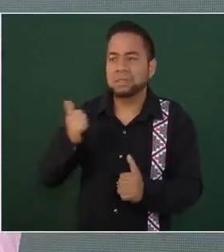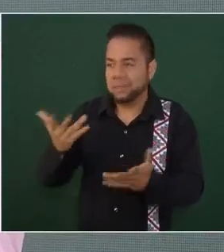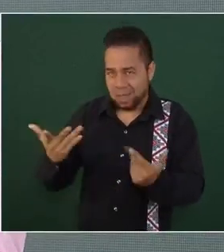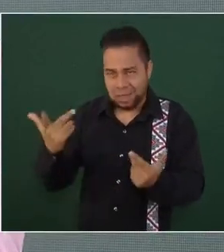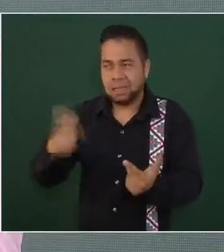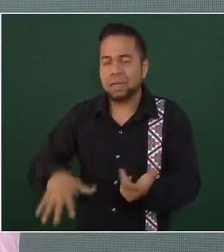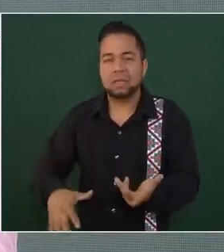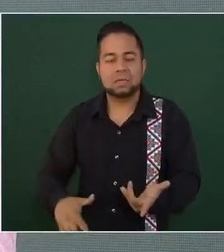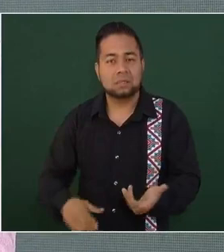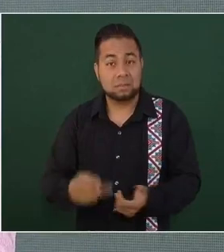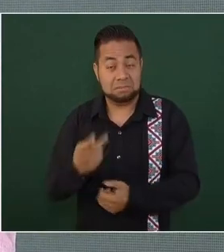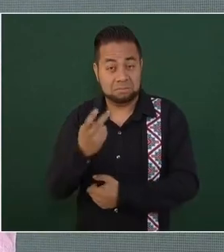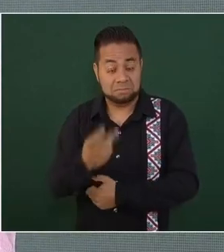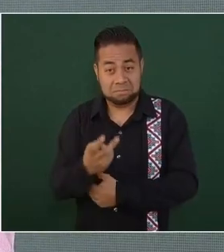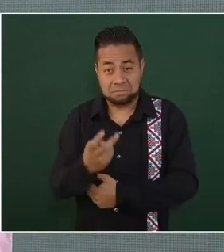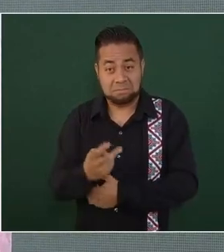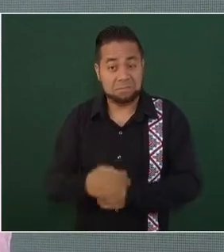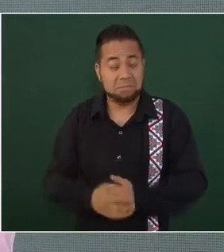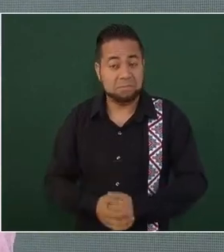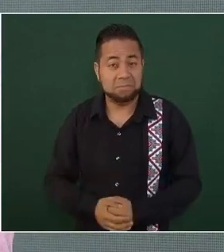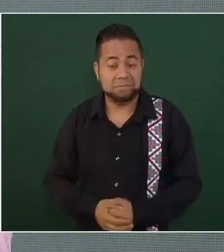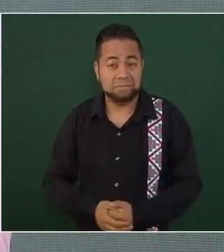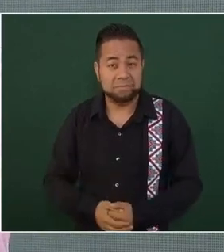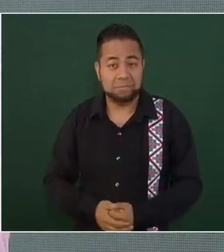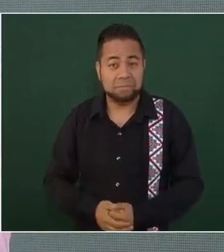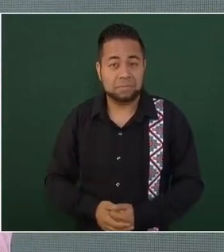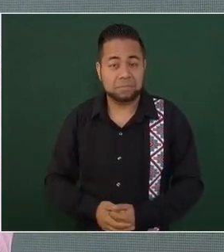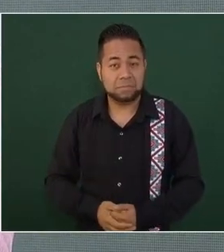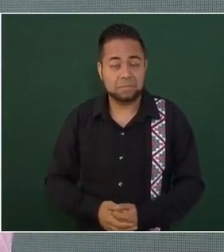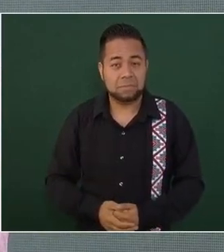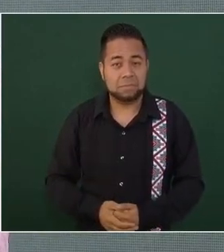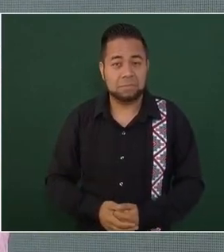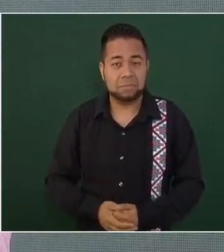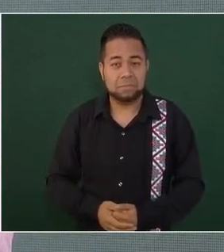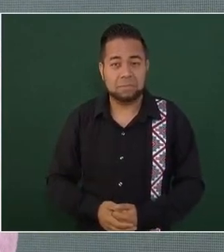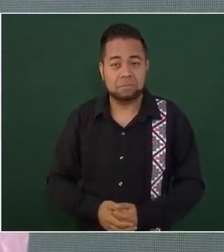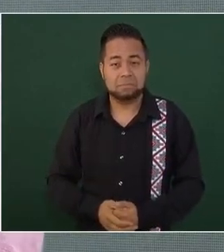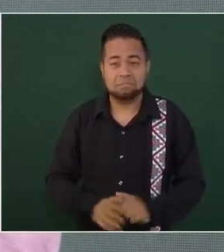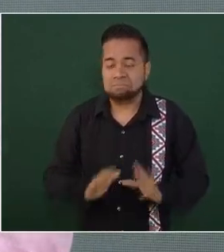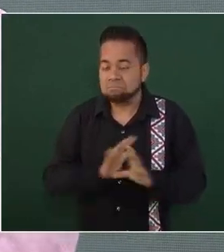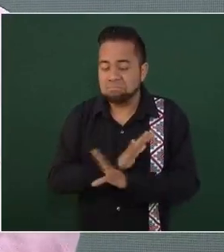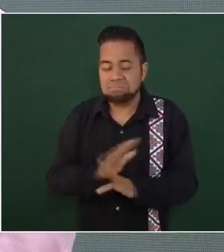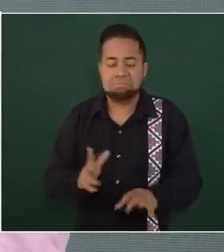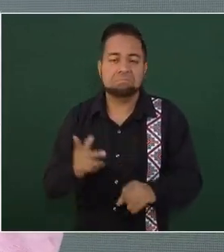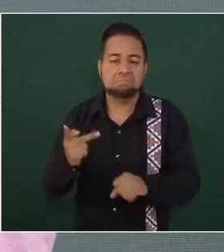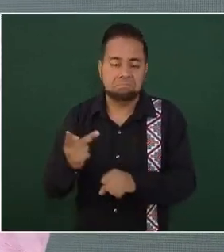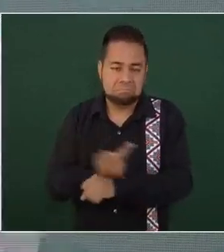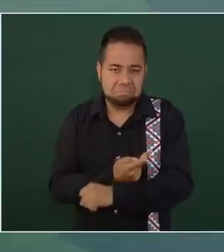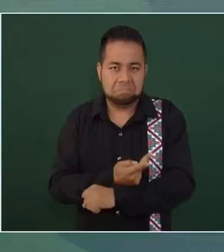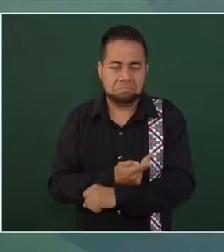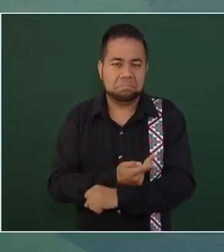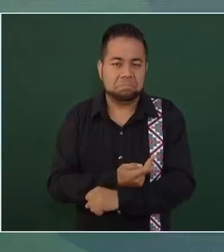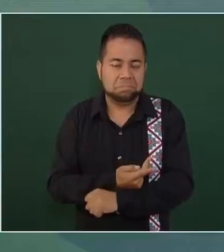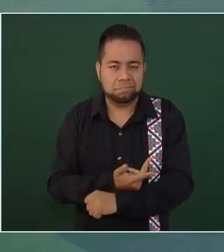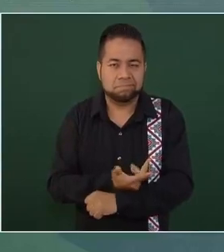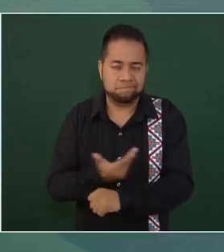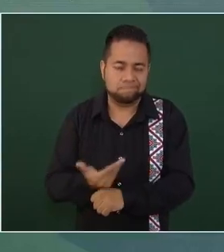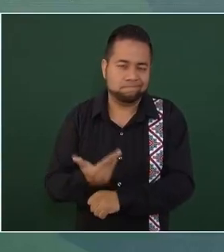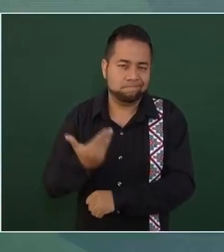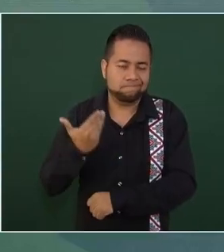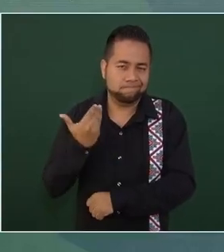ya lo padecieron y